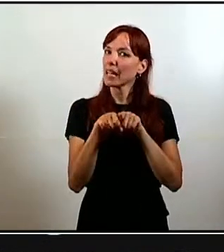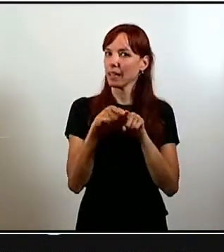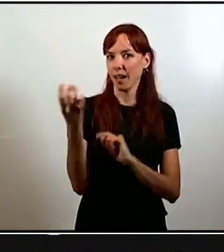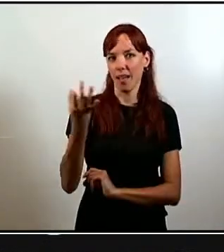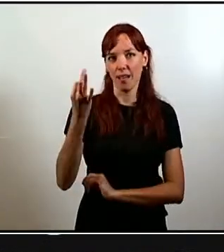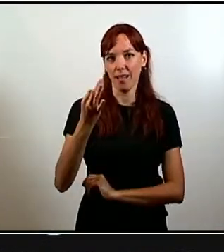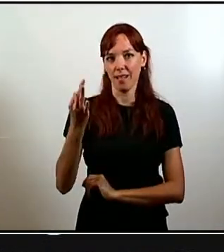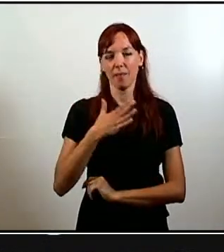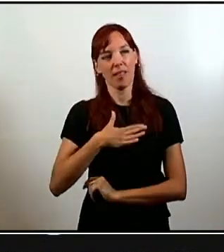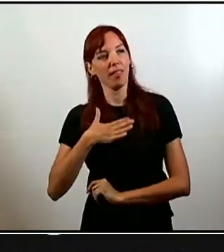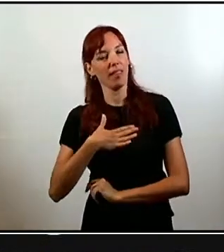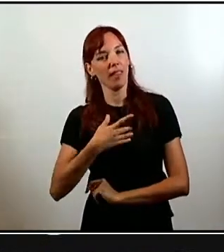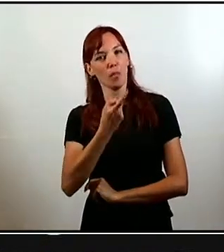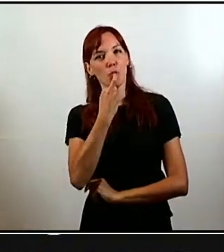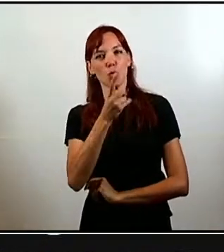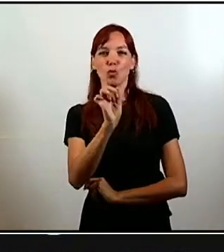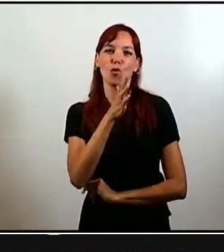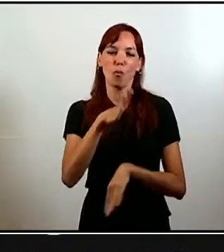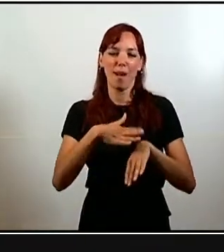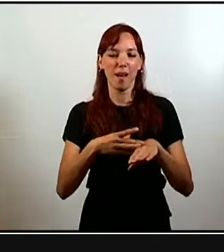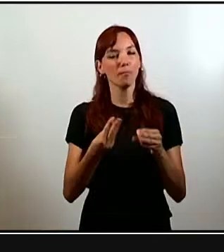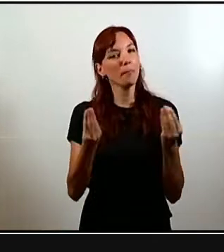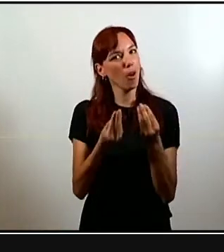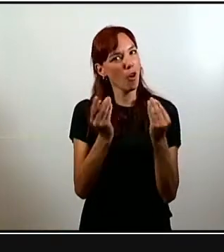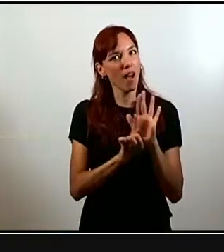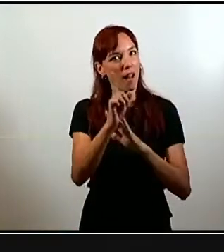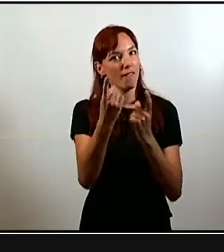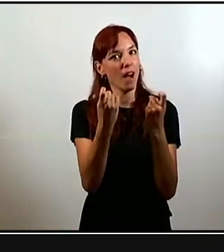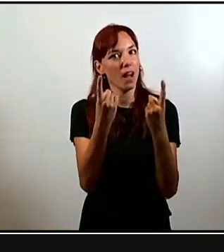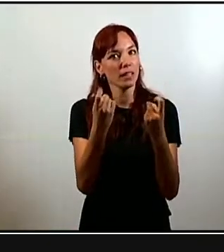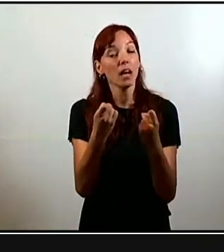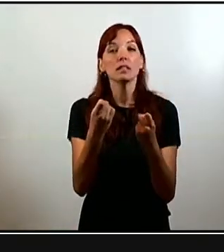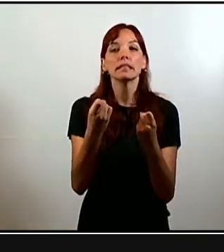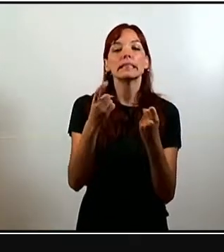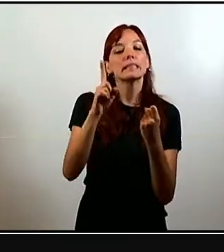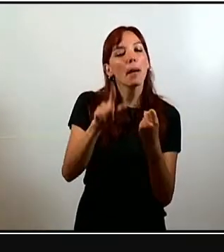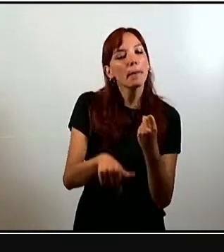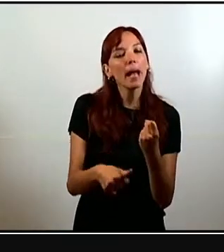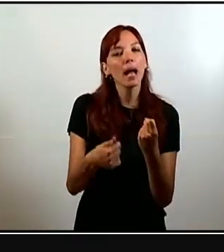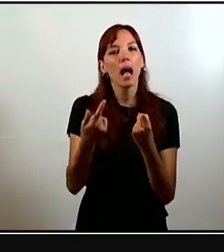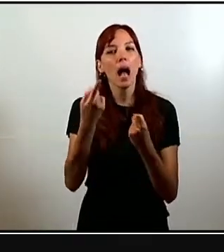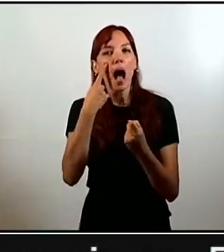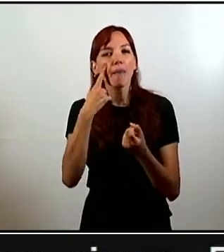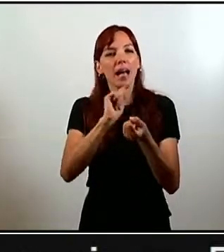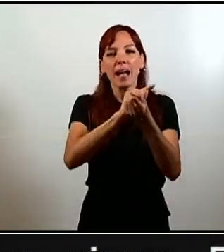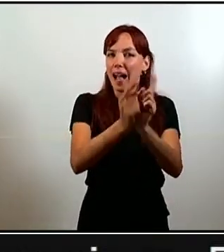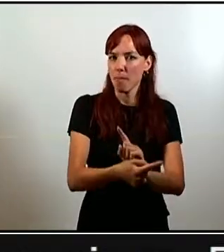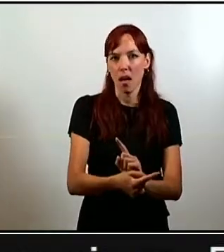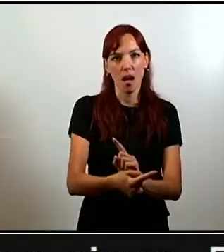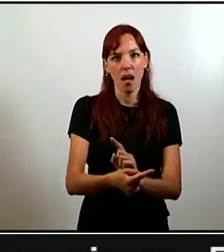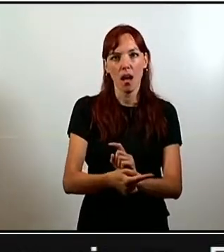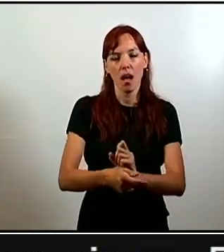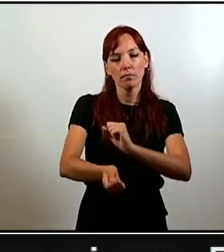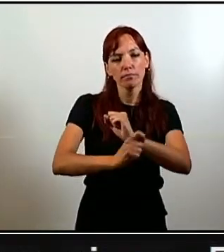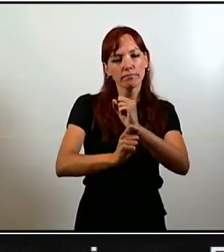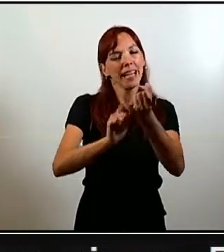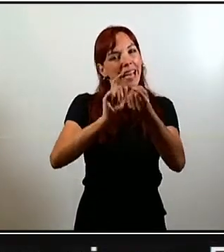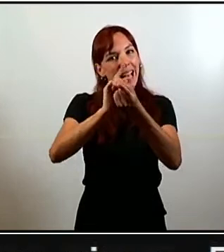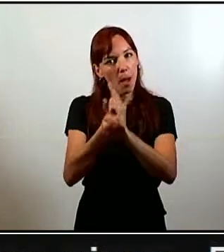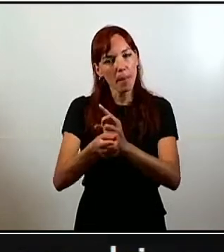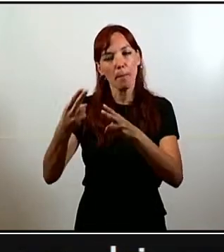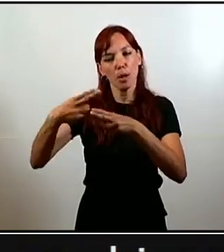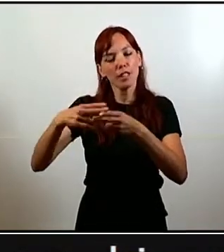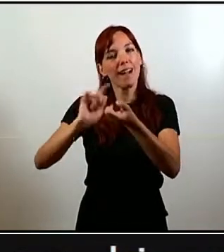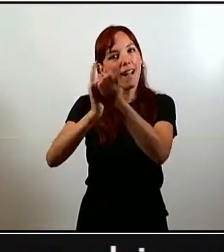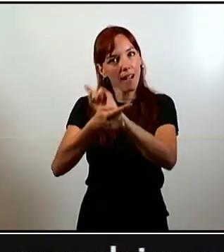luego, para mejorar no sirve. Es necesario que cambiemos las dinámicas, que cambiemos las políticas. Tenemos para ello